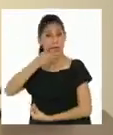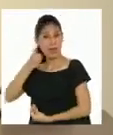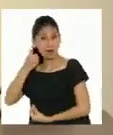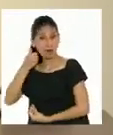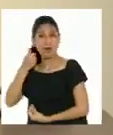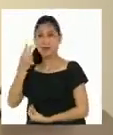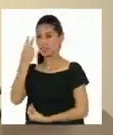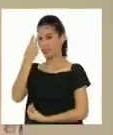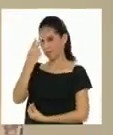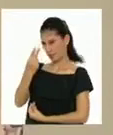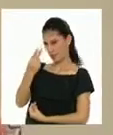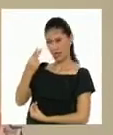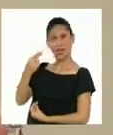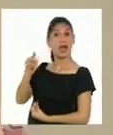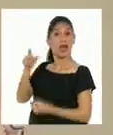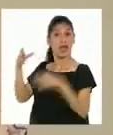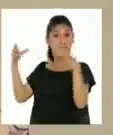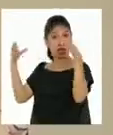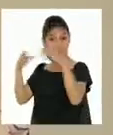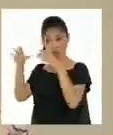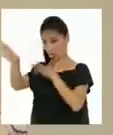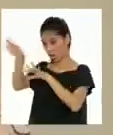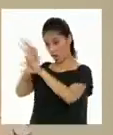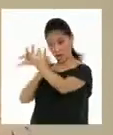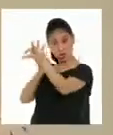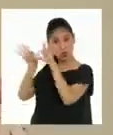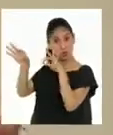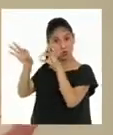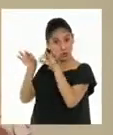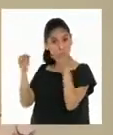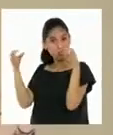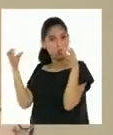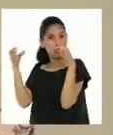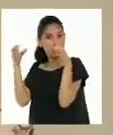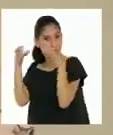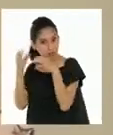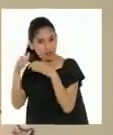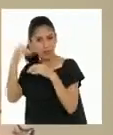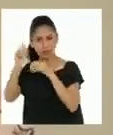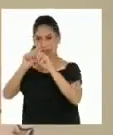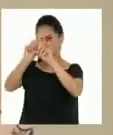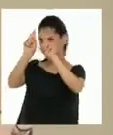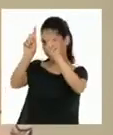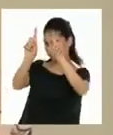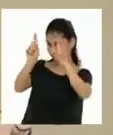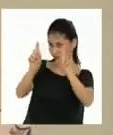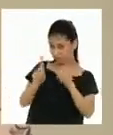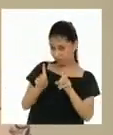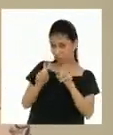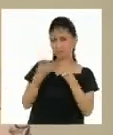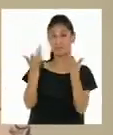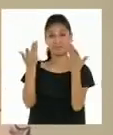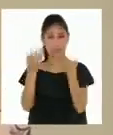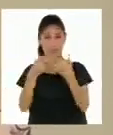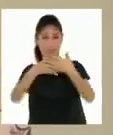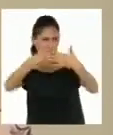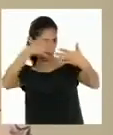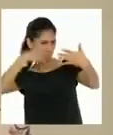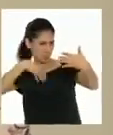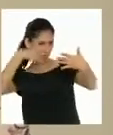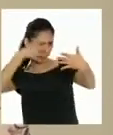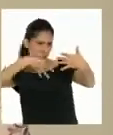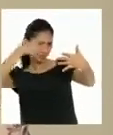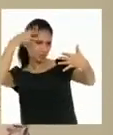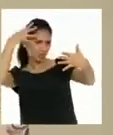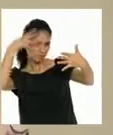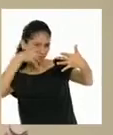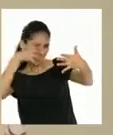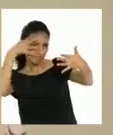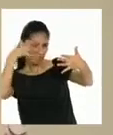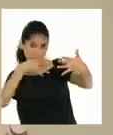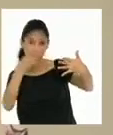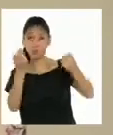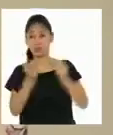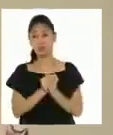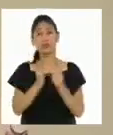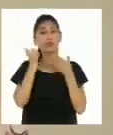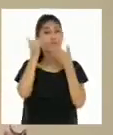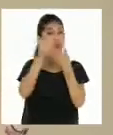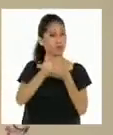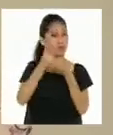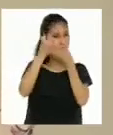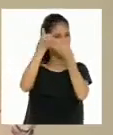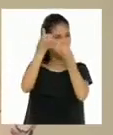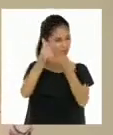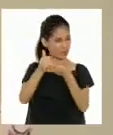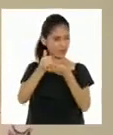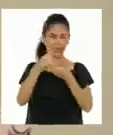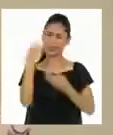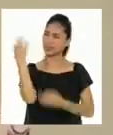viable el estudio. Pueden ver que iniciar el aprendizaje de la investigación estadística de la secundaria nos servirá